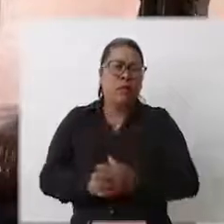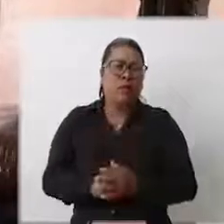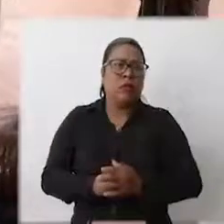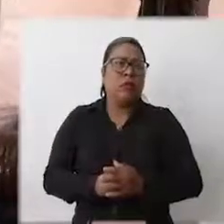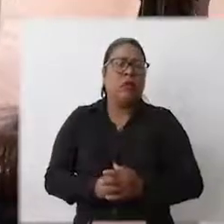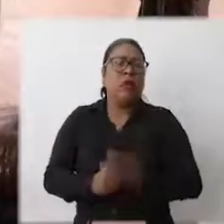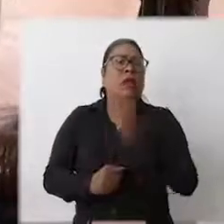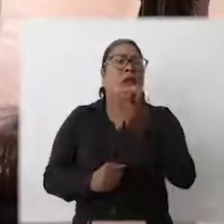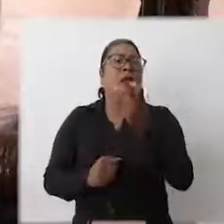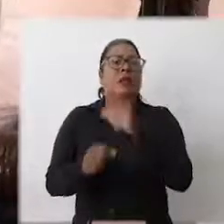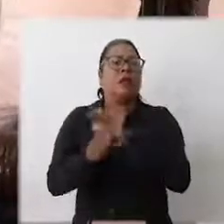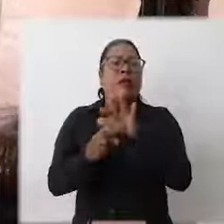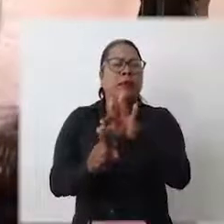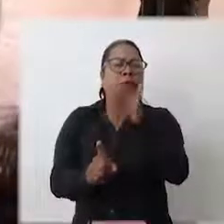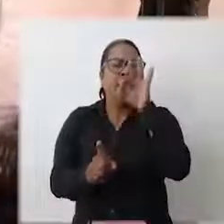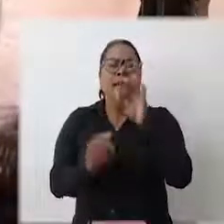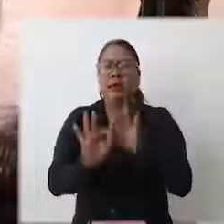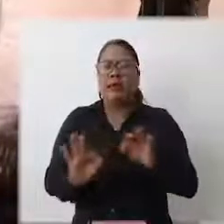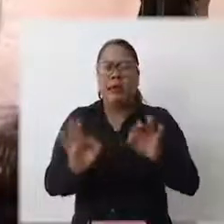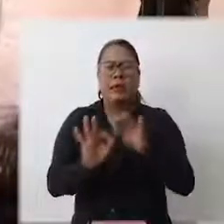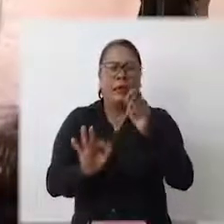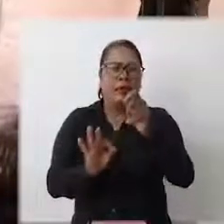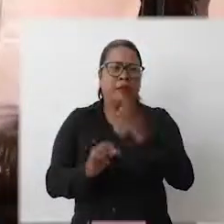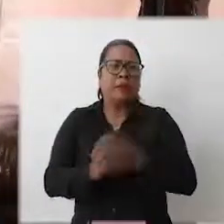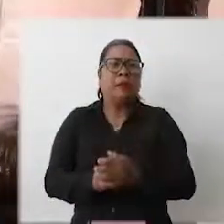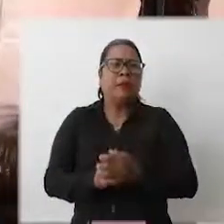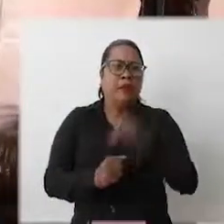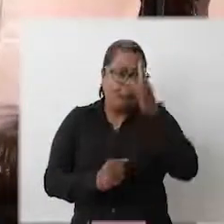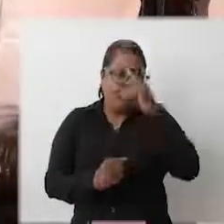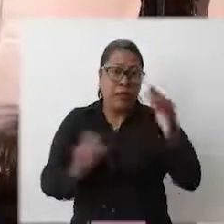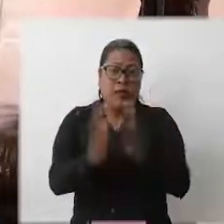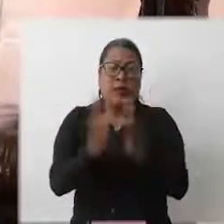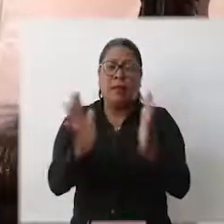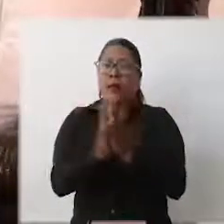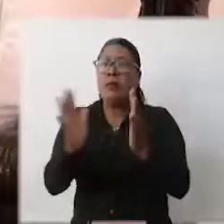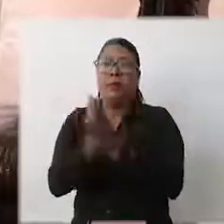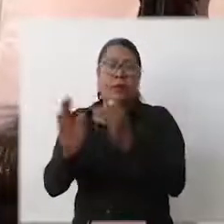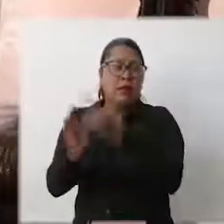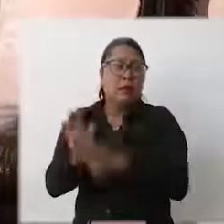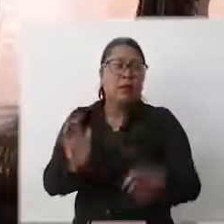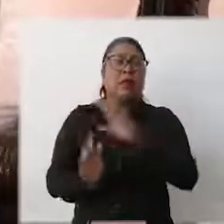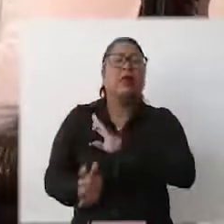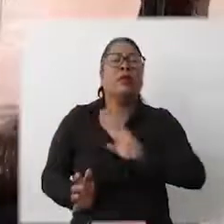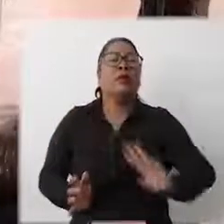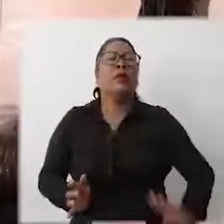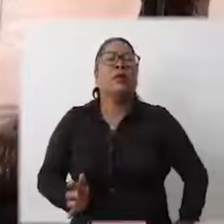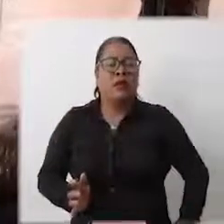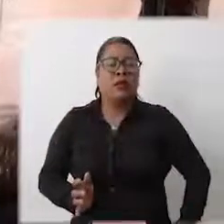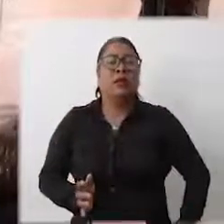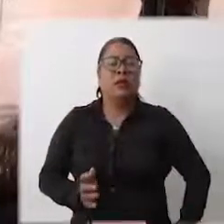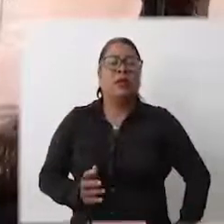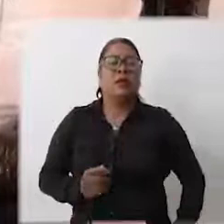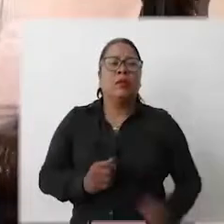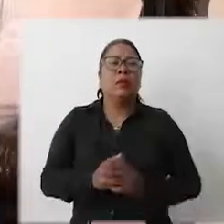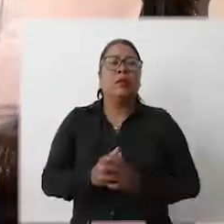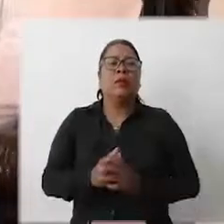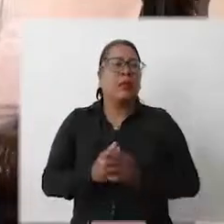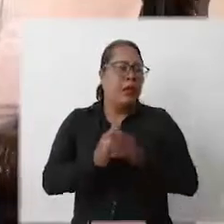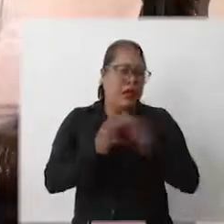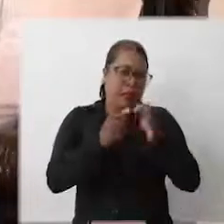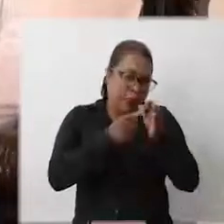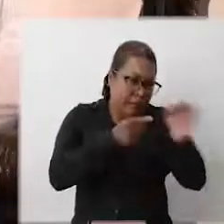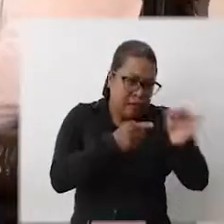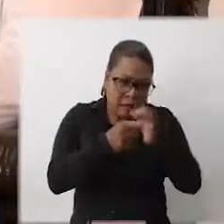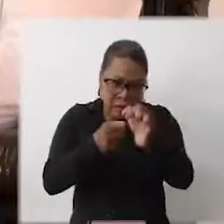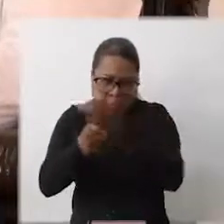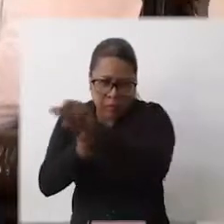asimismo contamos con la participación del licenciado Ángel Pensamiento García, coordinador de atención a asuntos metropolitanos, su representación, señor presidente.